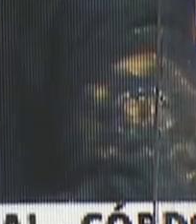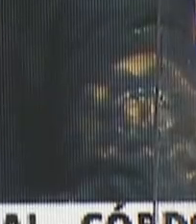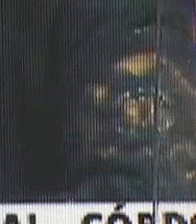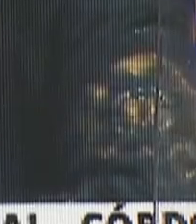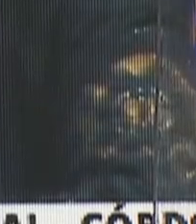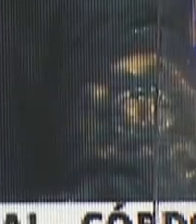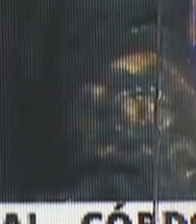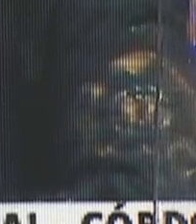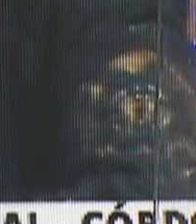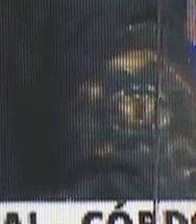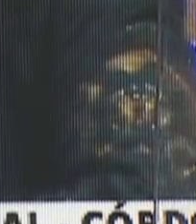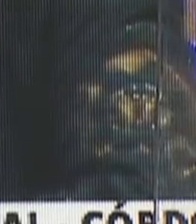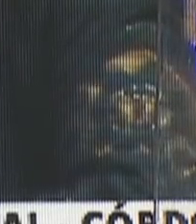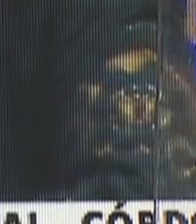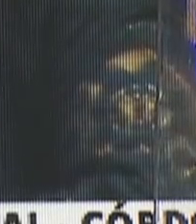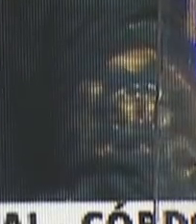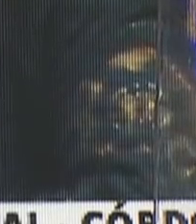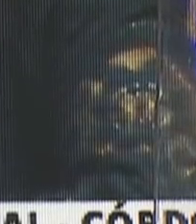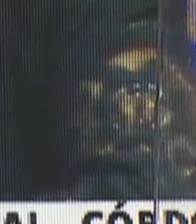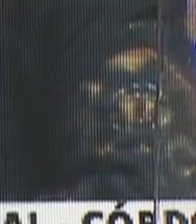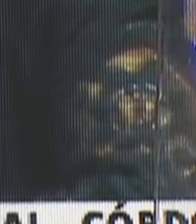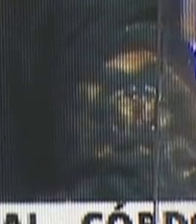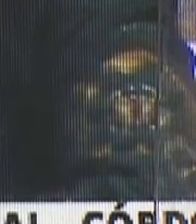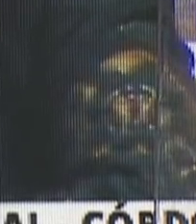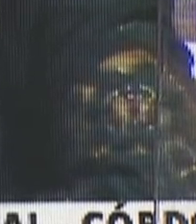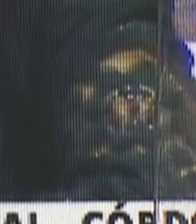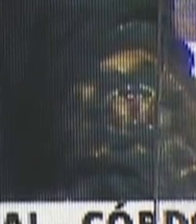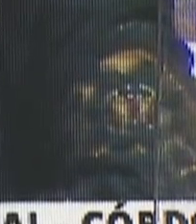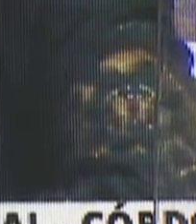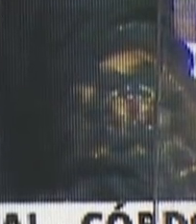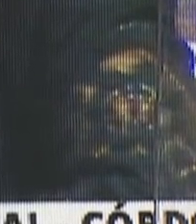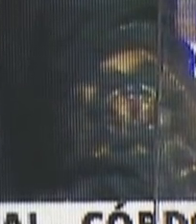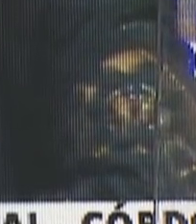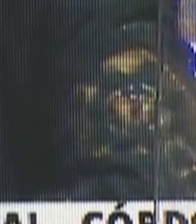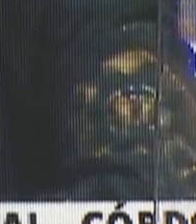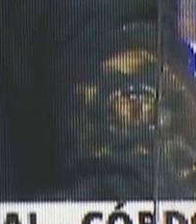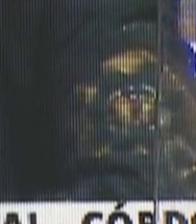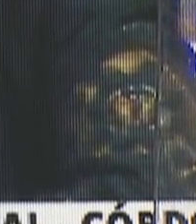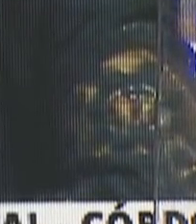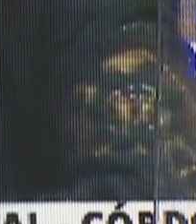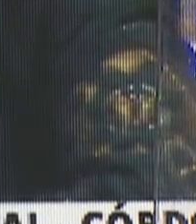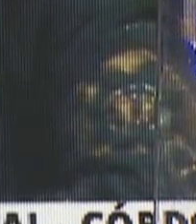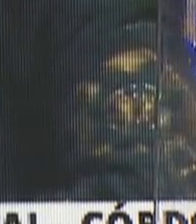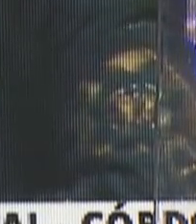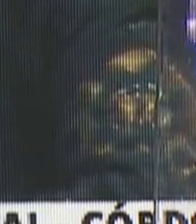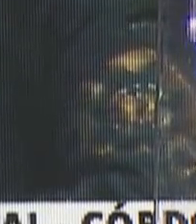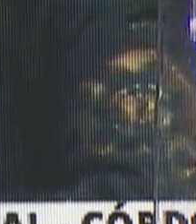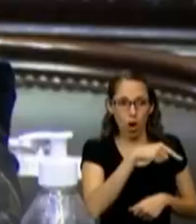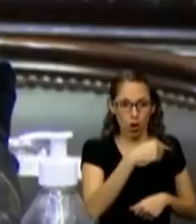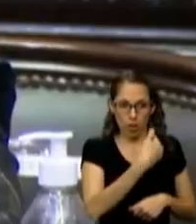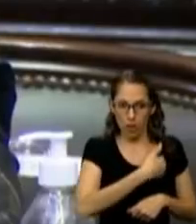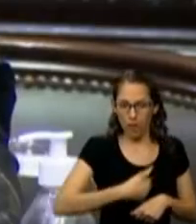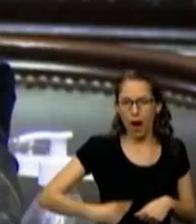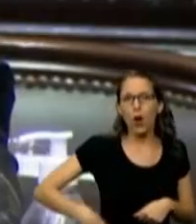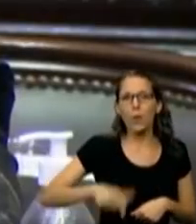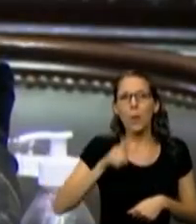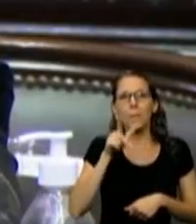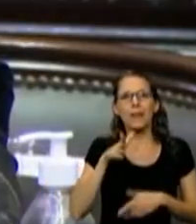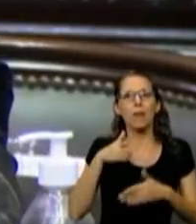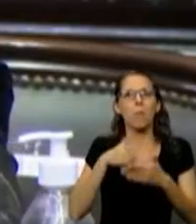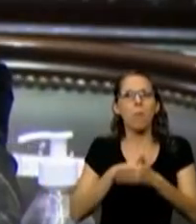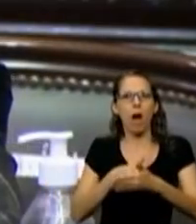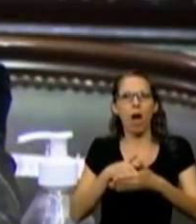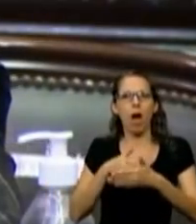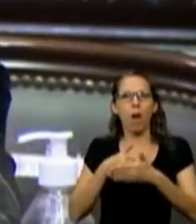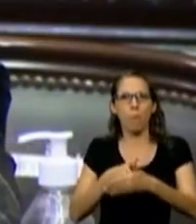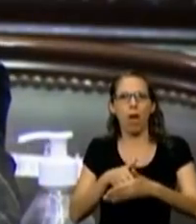que fue el título, me dolió en absoluto porque, bueno, sí, hoy no estoy en